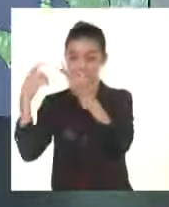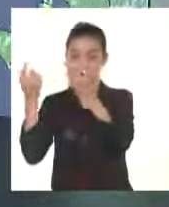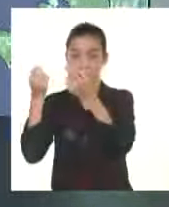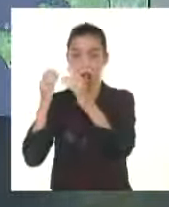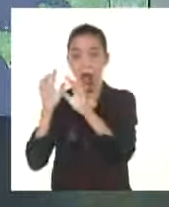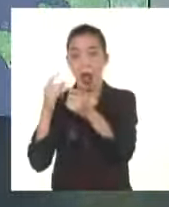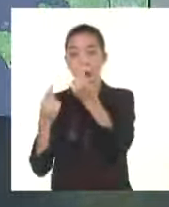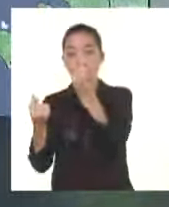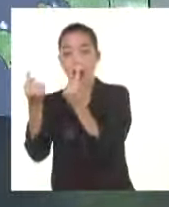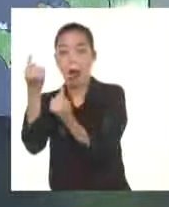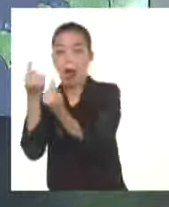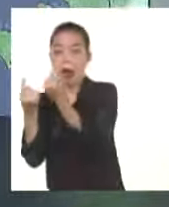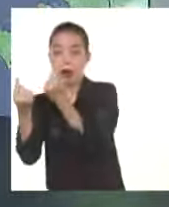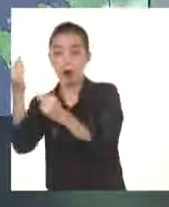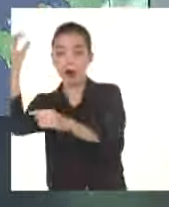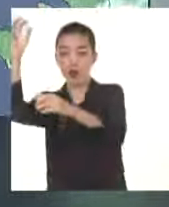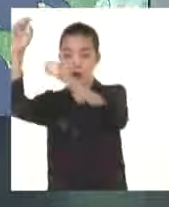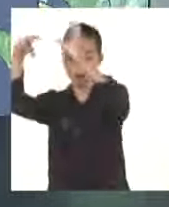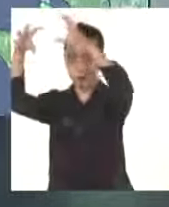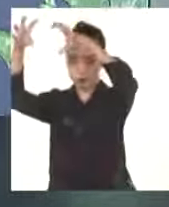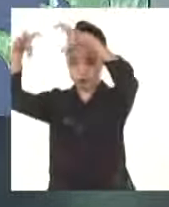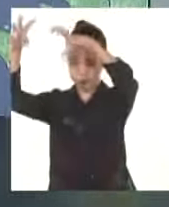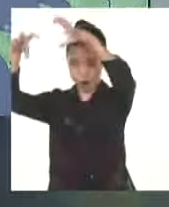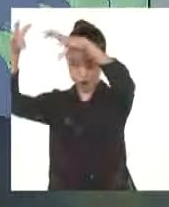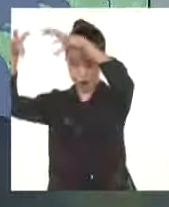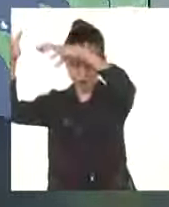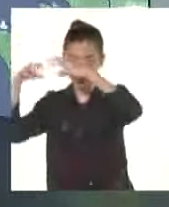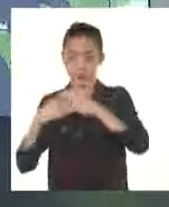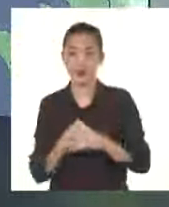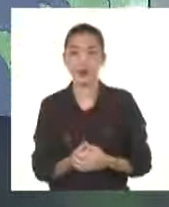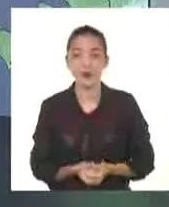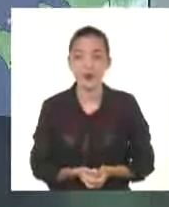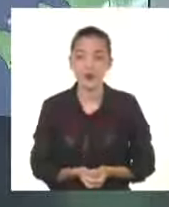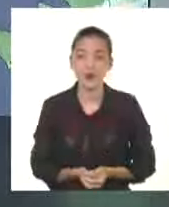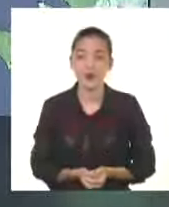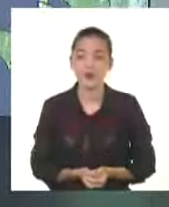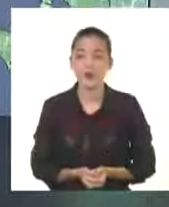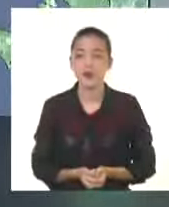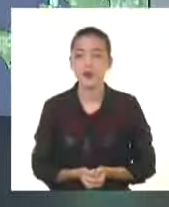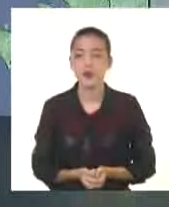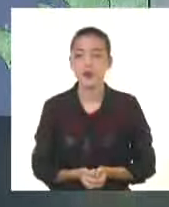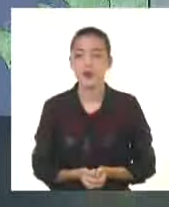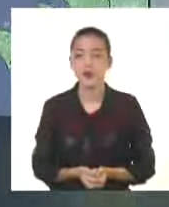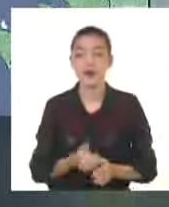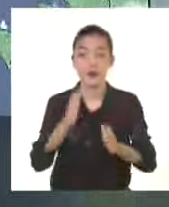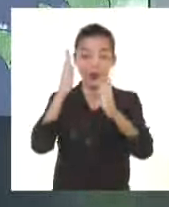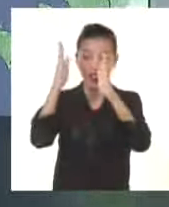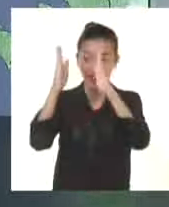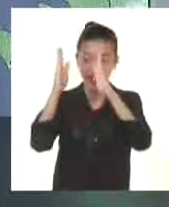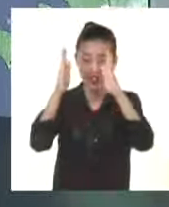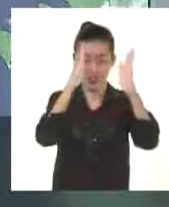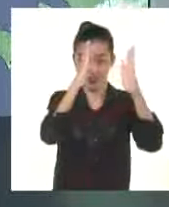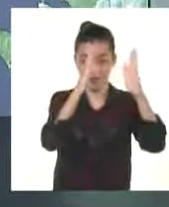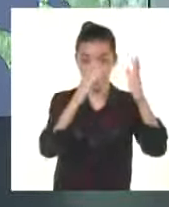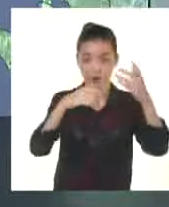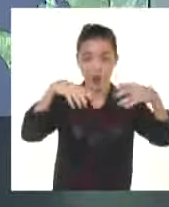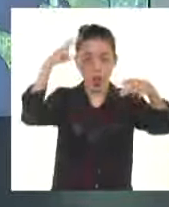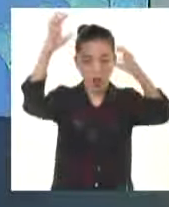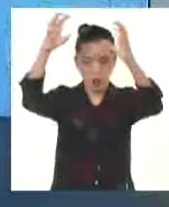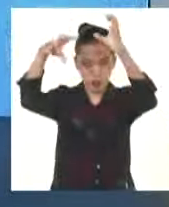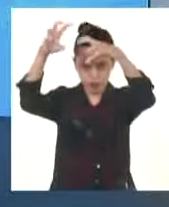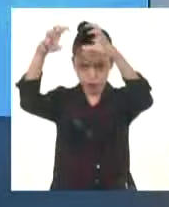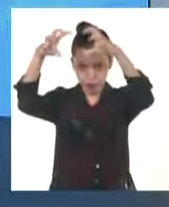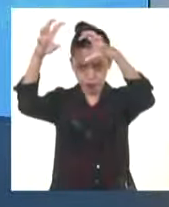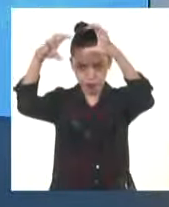en zonas, en los mares al norte de la zona occidental, pero también han ocurrido algunos chubascos y tormentas eléctricas en zonas de la costa norte del centro del país. Para la tarde de